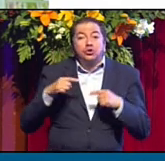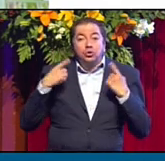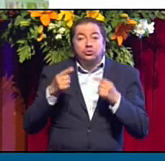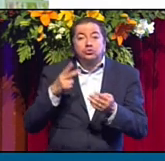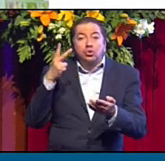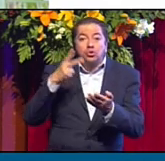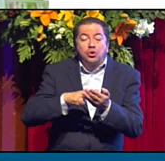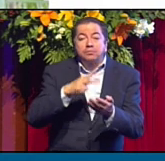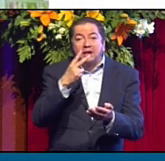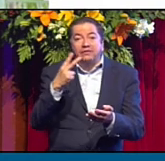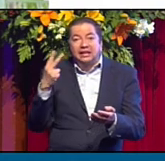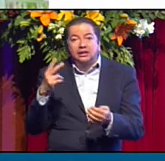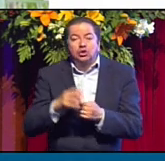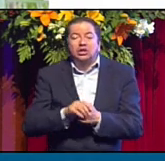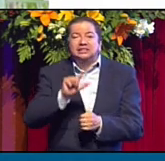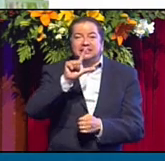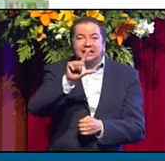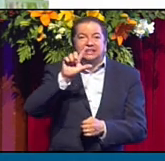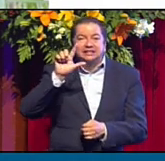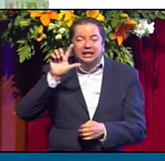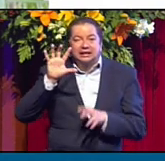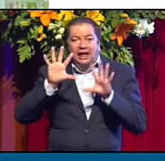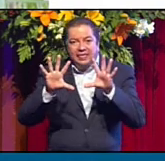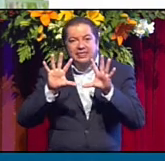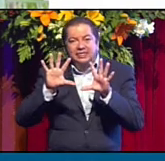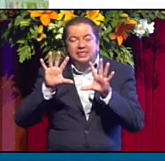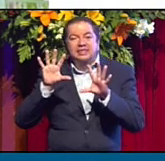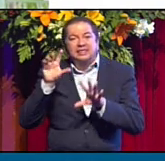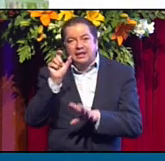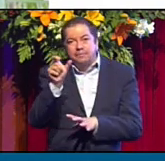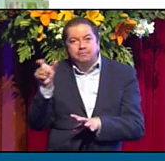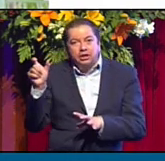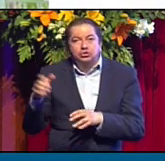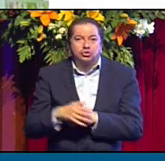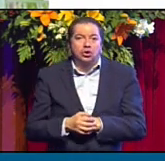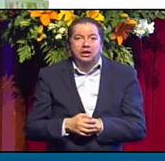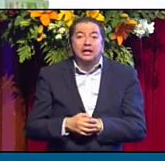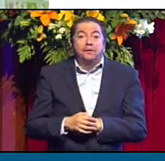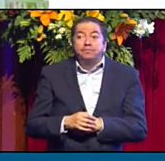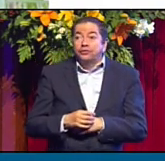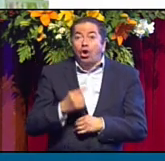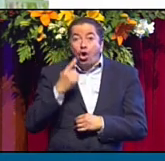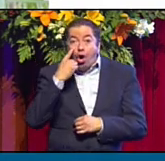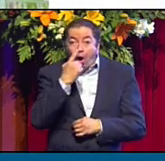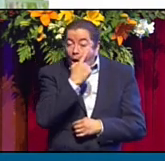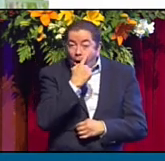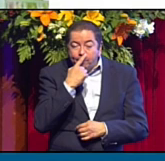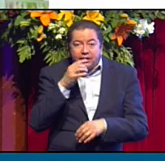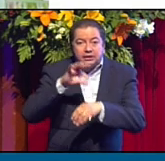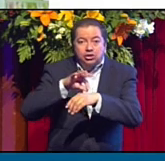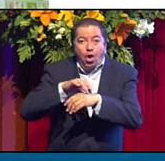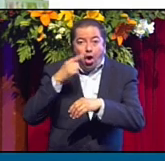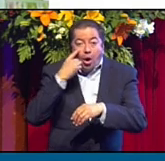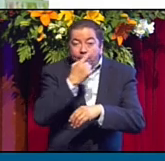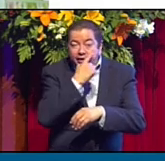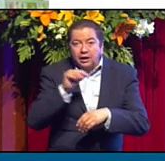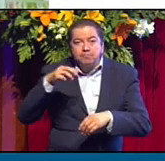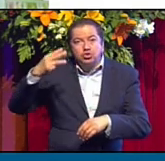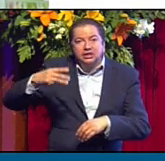2022, atendimos a 710 personas. Entregamos 870 lentes. Y tuvimos una inversión